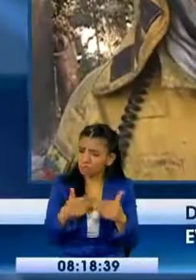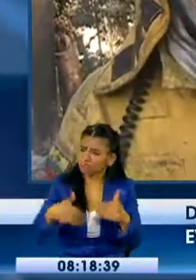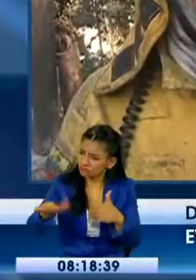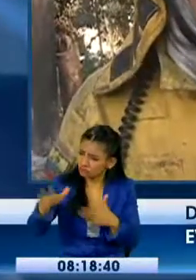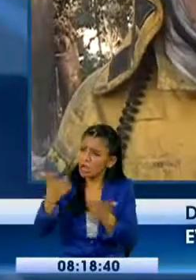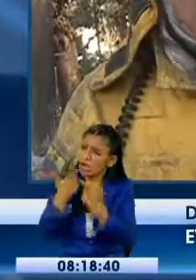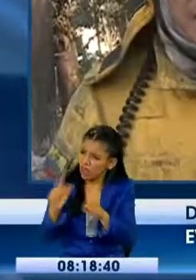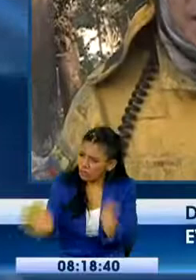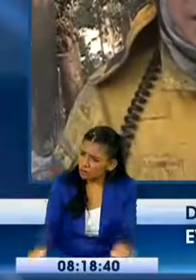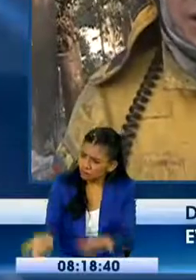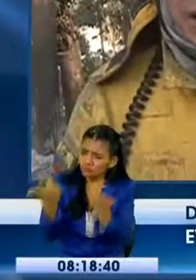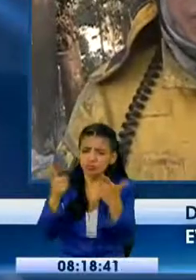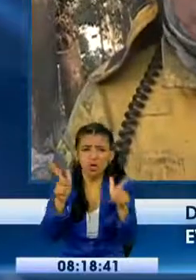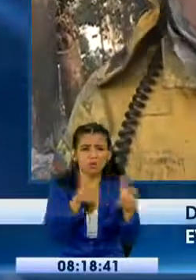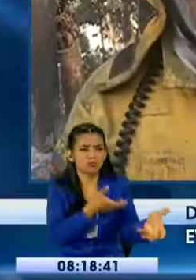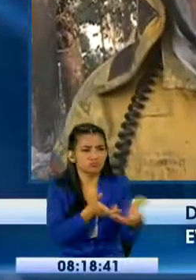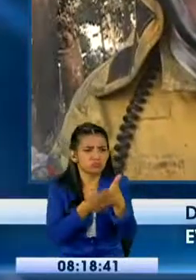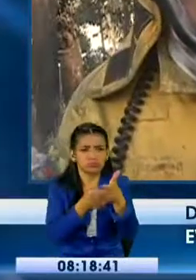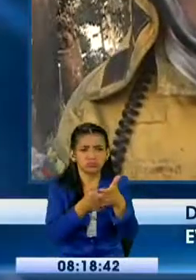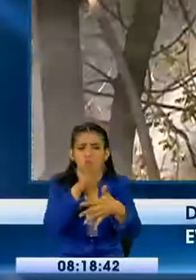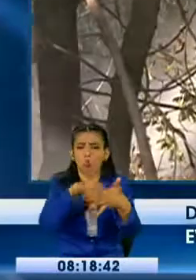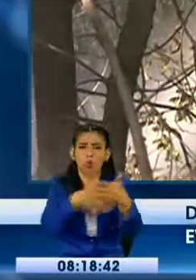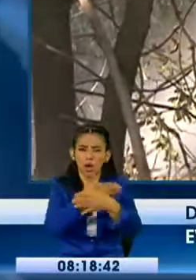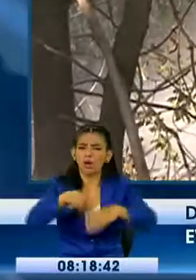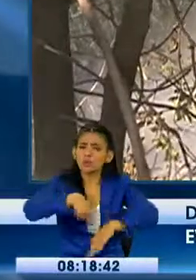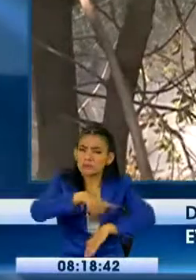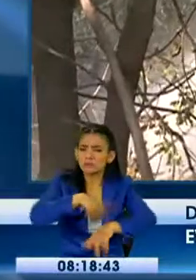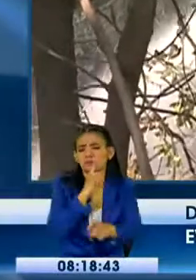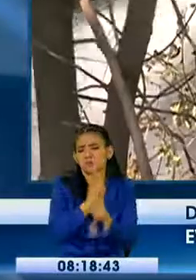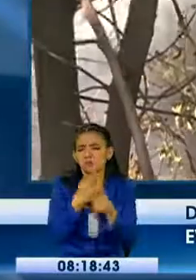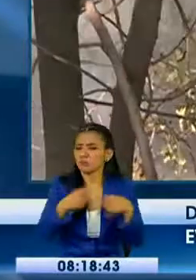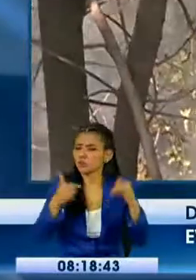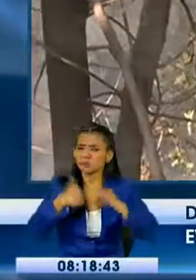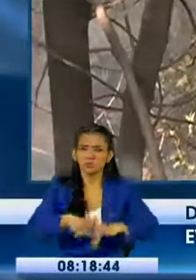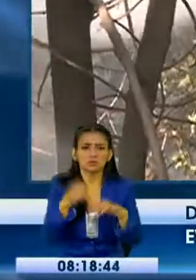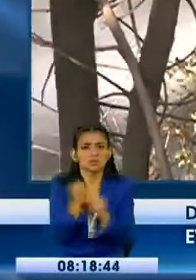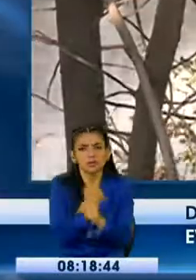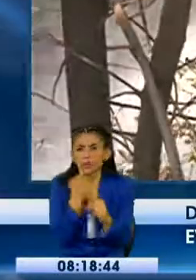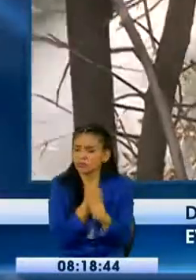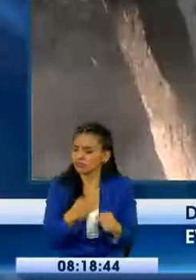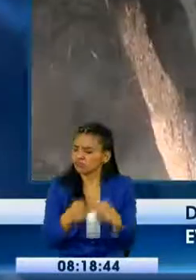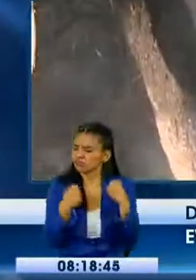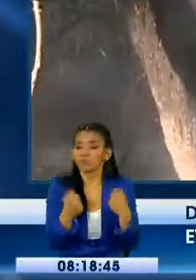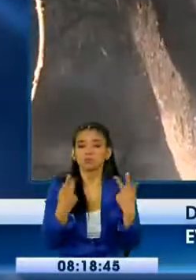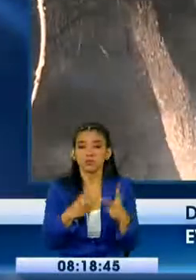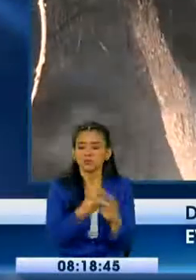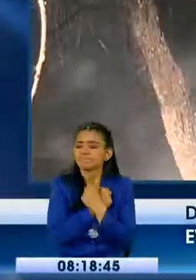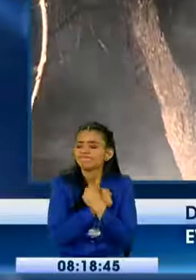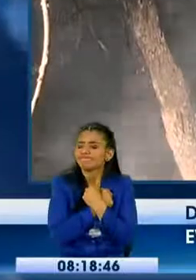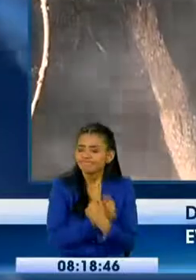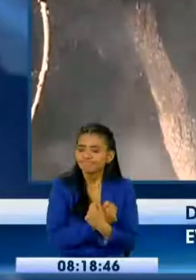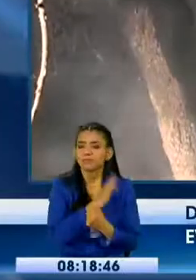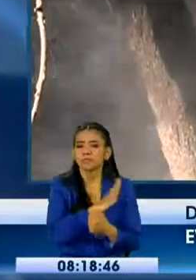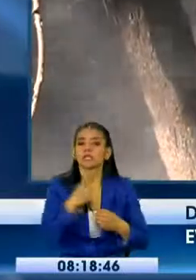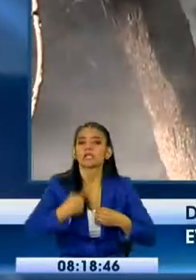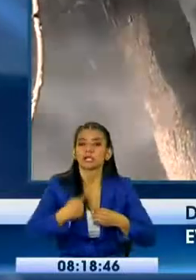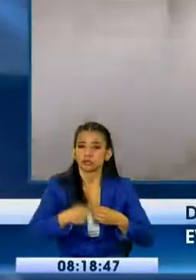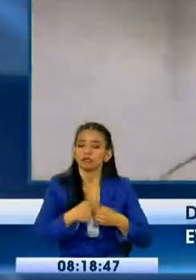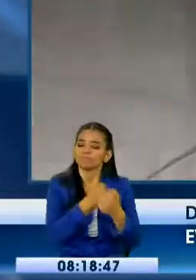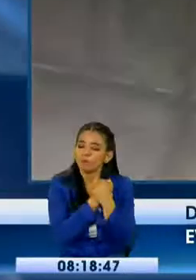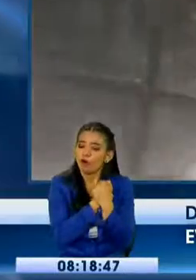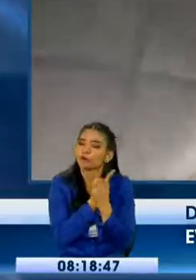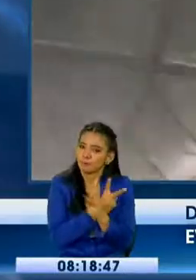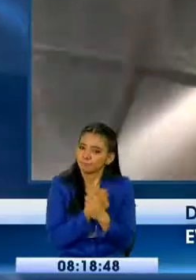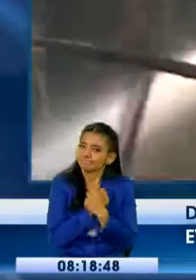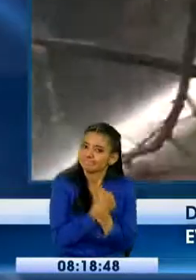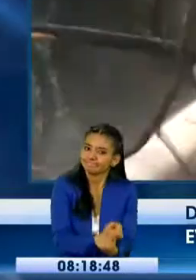francos, tenemos horarios extendidos, sí, pero seguimos trabajando con ese ahínco y con el amor que Quito tiene para nosotros y que nosotros